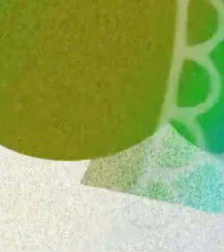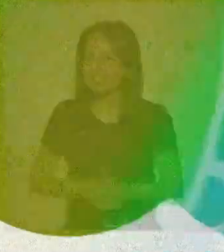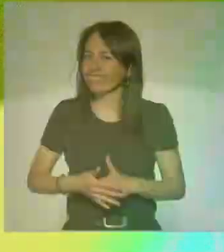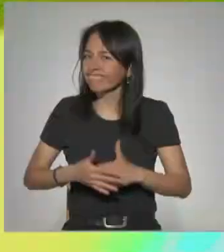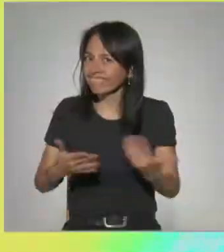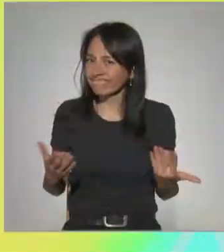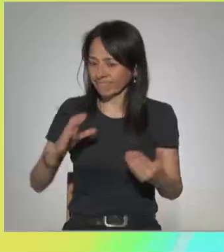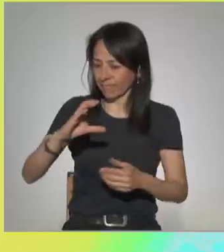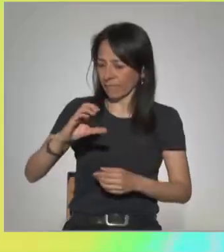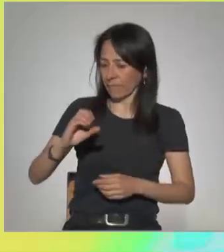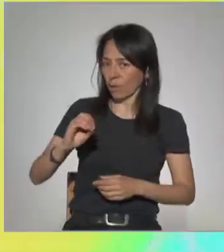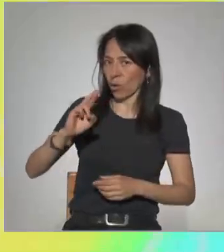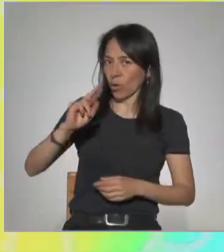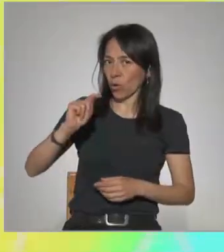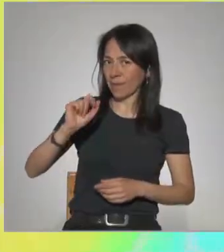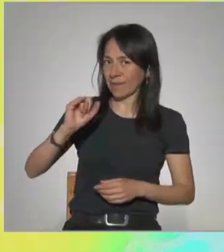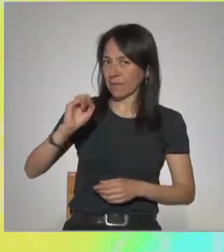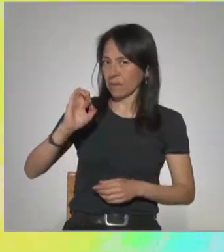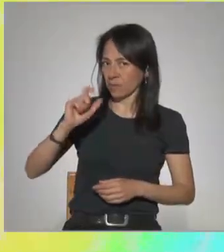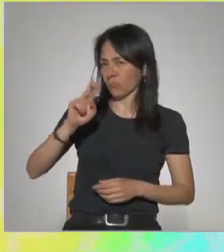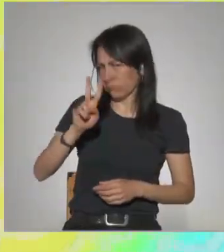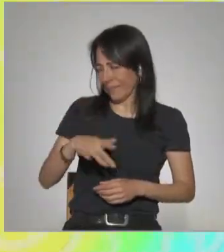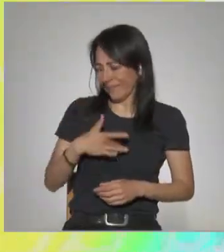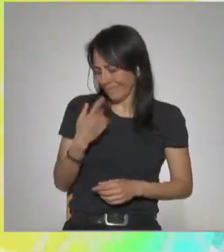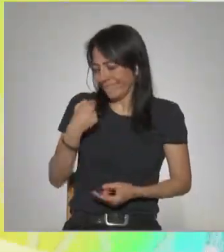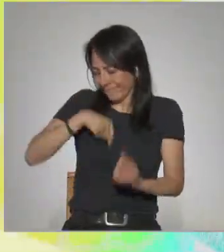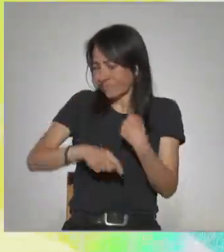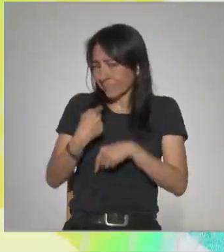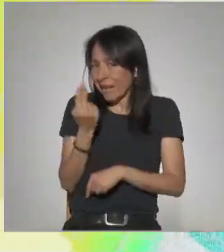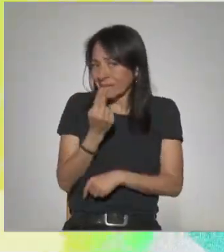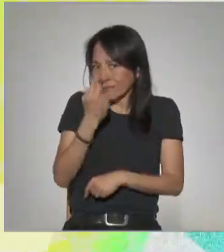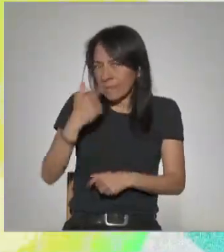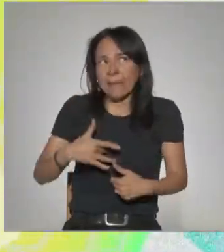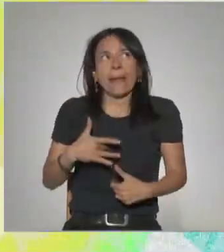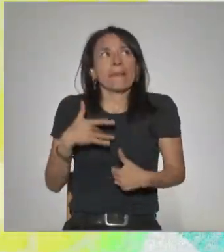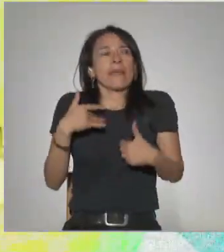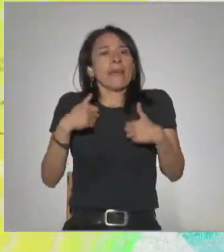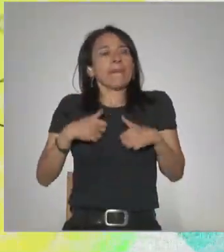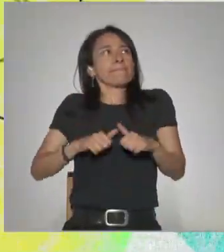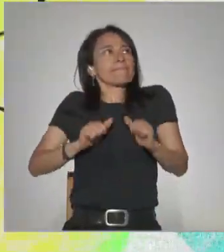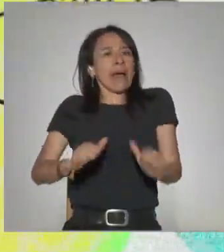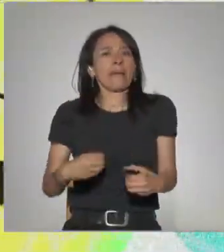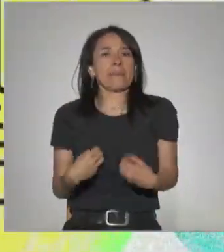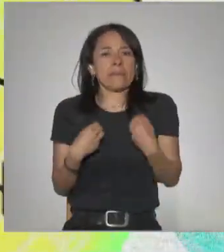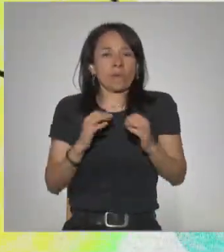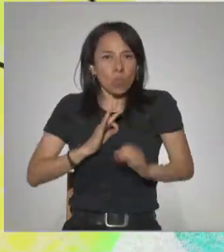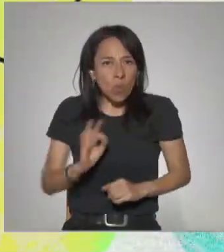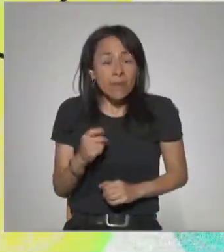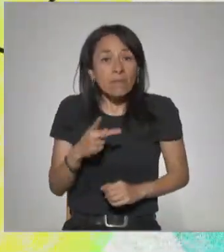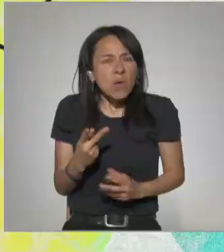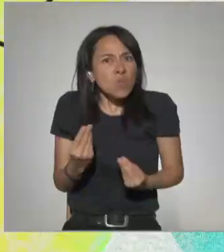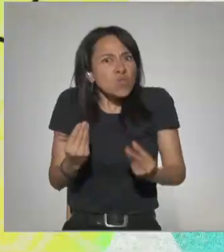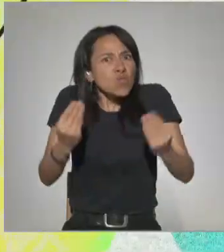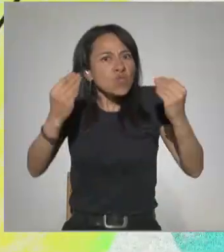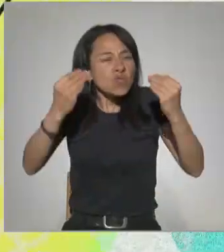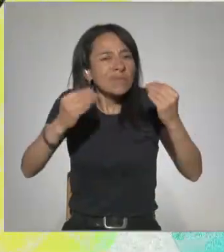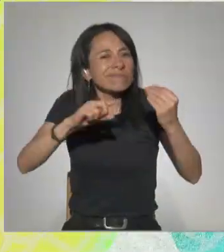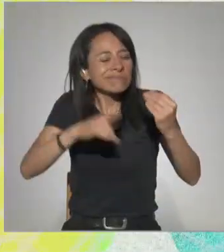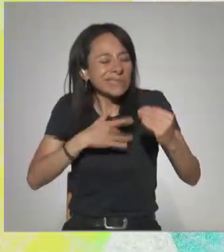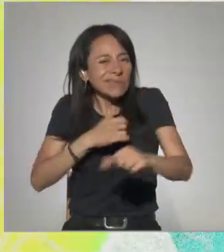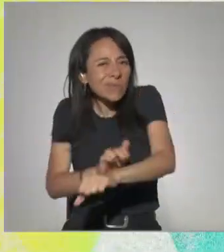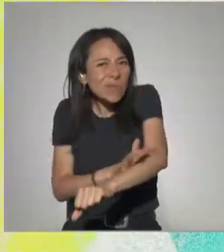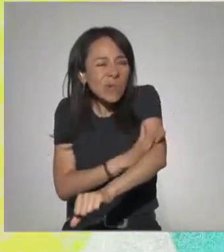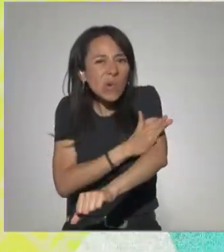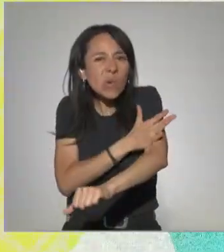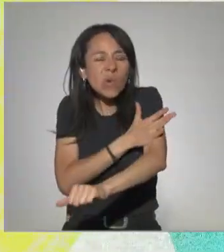Aunque el cortisol es necesario para la supervivencia, su exceso puede afectar profundamente el equilibrio